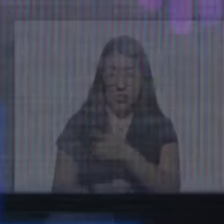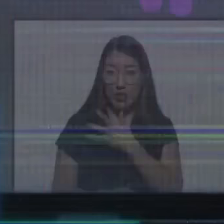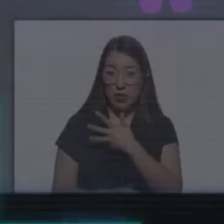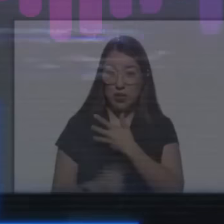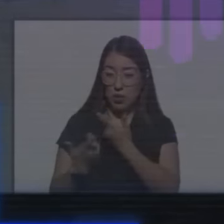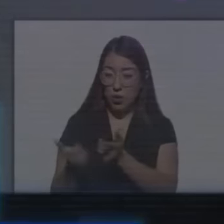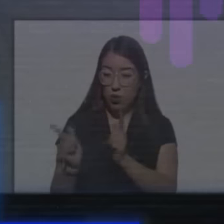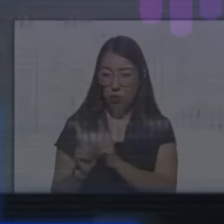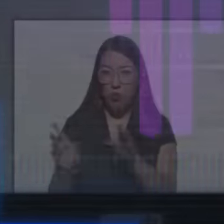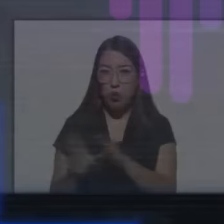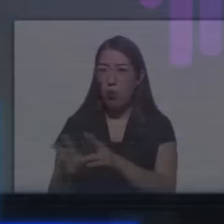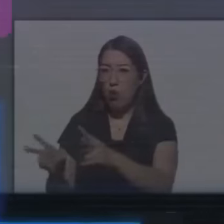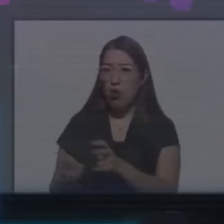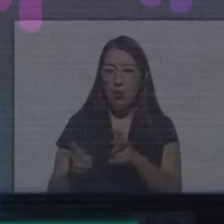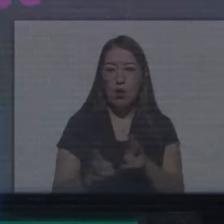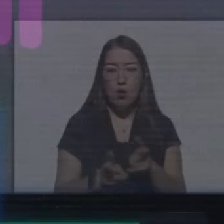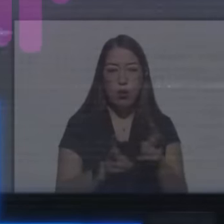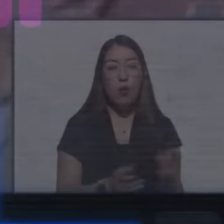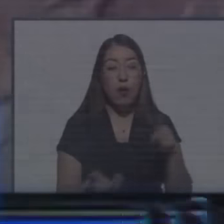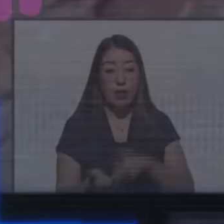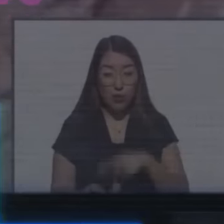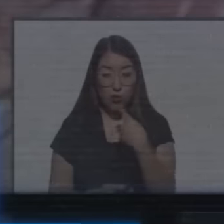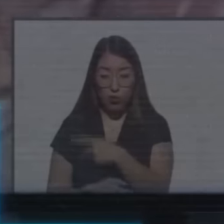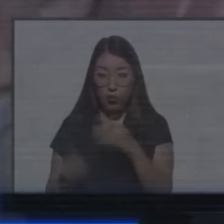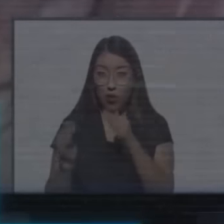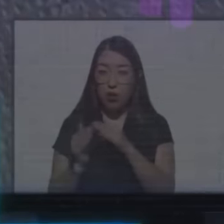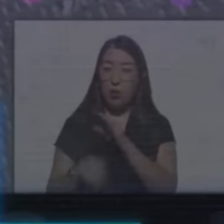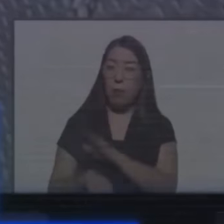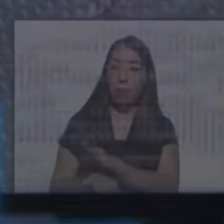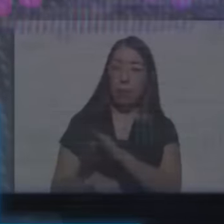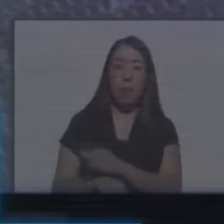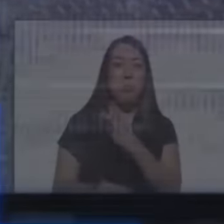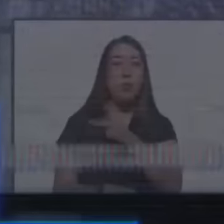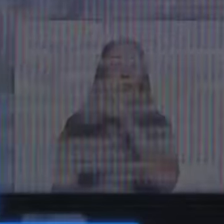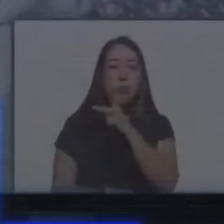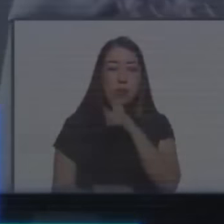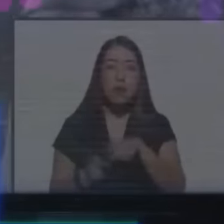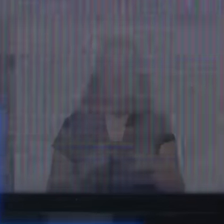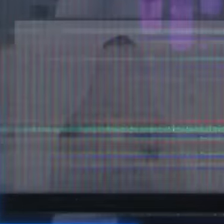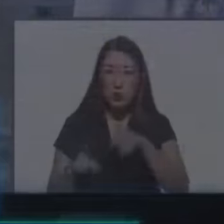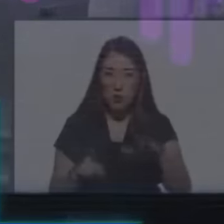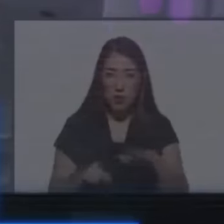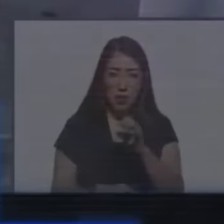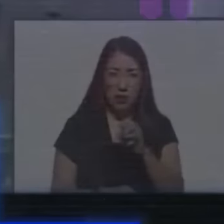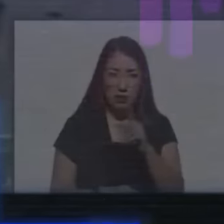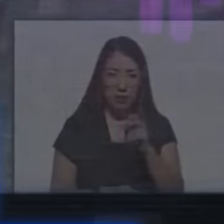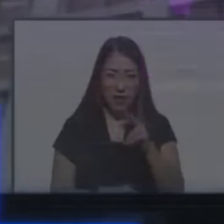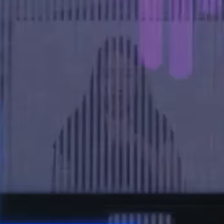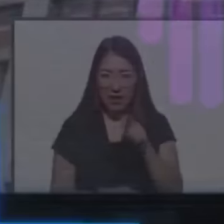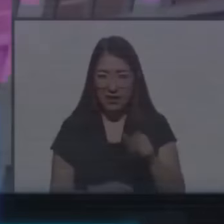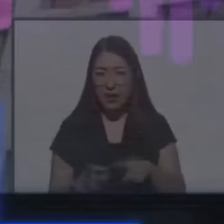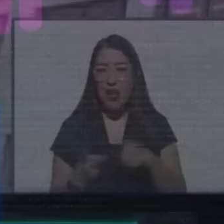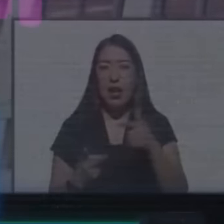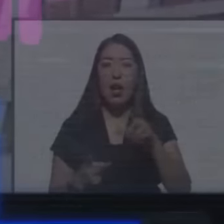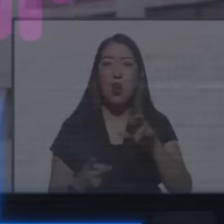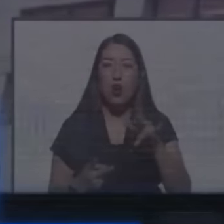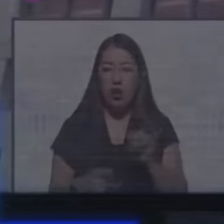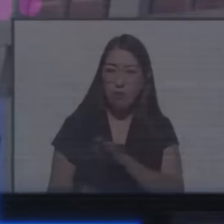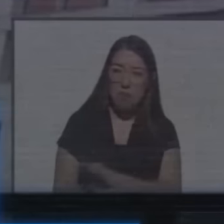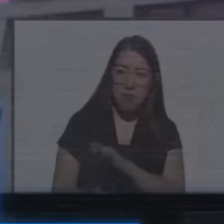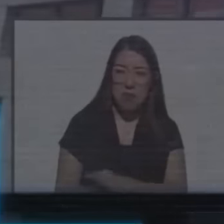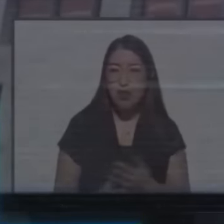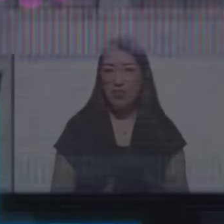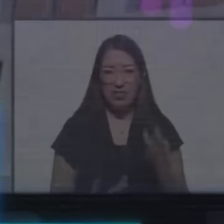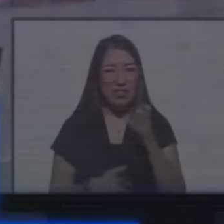banda de asaltantes que operaba dentro de su casa. Lo protegía su papá, su hermana Esperanza, su hermana Gloria. Es decir, hay cualquier cantidad